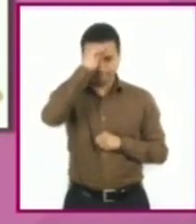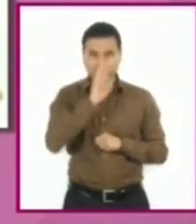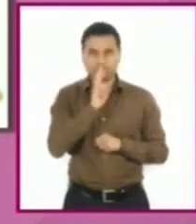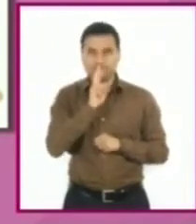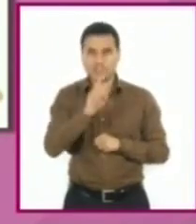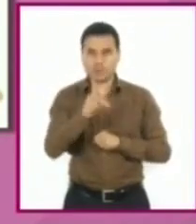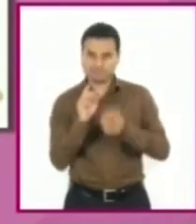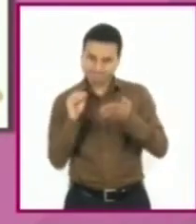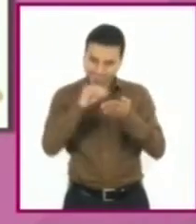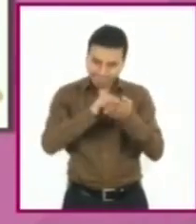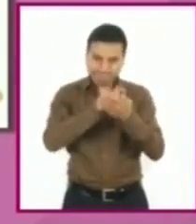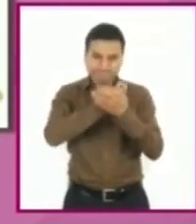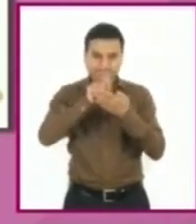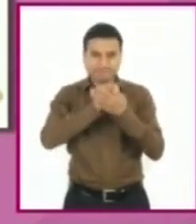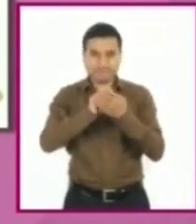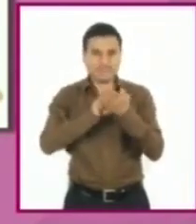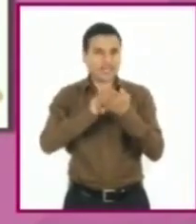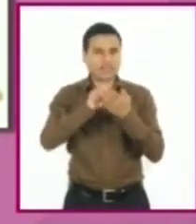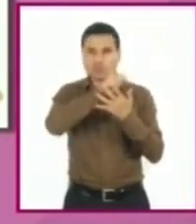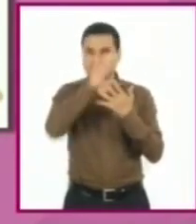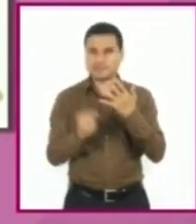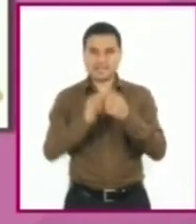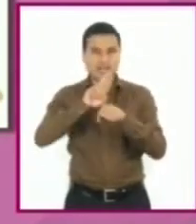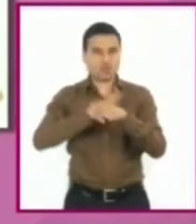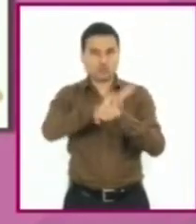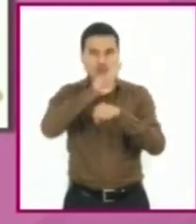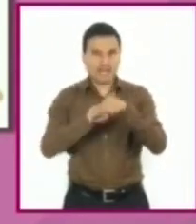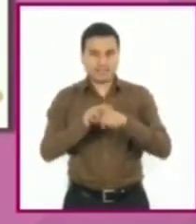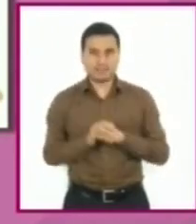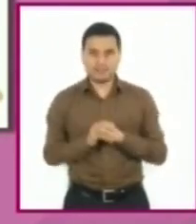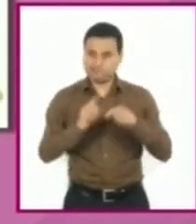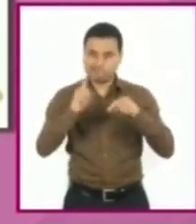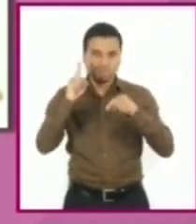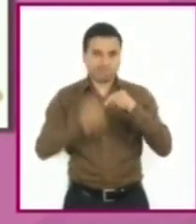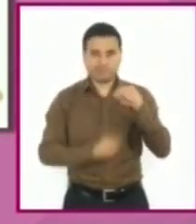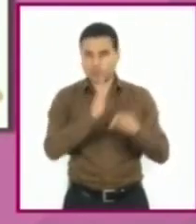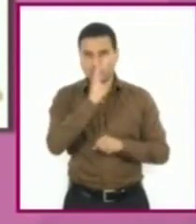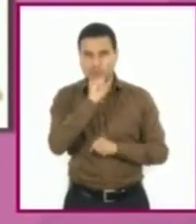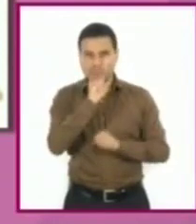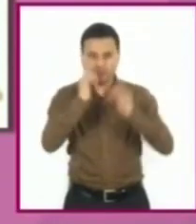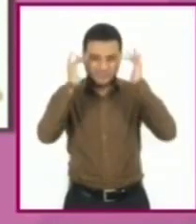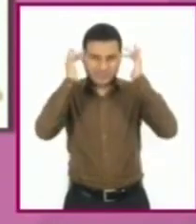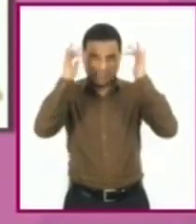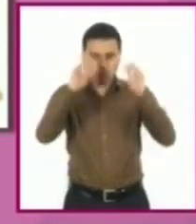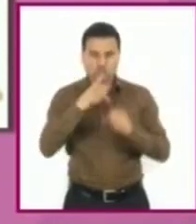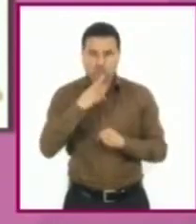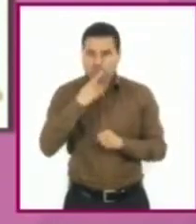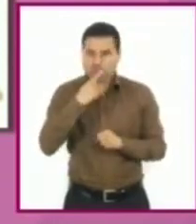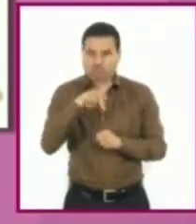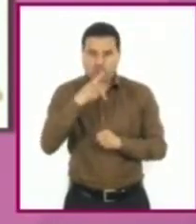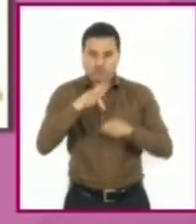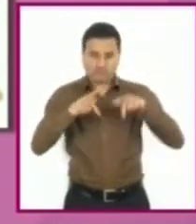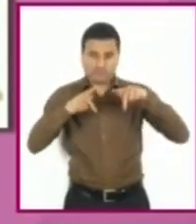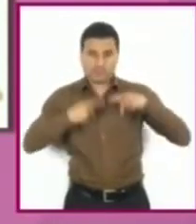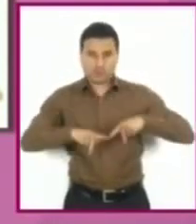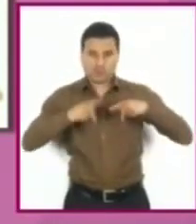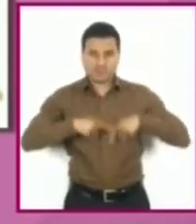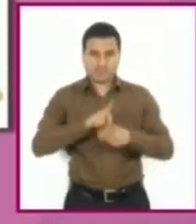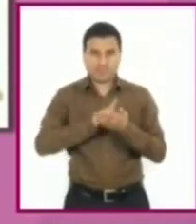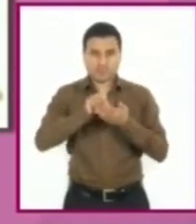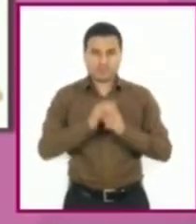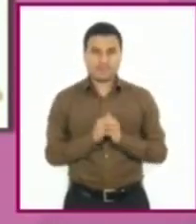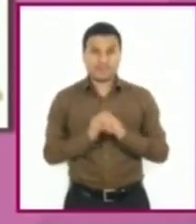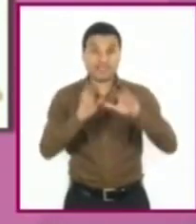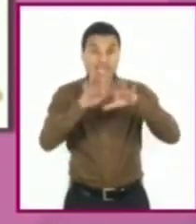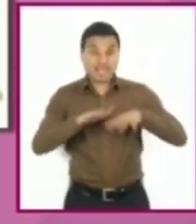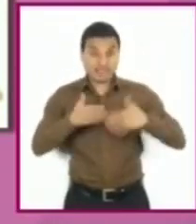declaración solemne los derechos naturales, inalienables y sagrados del hombre. En consecuencia, la Asamblea